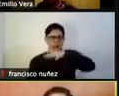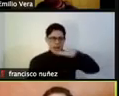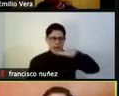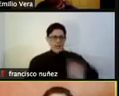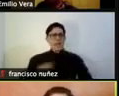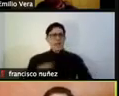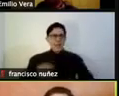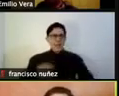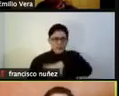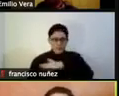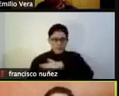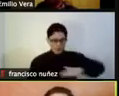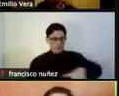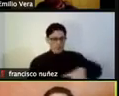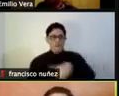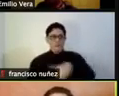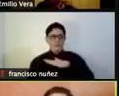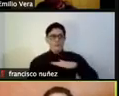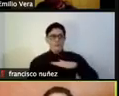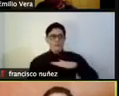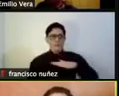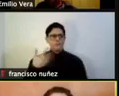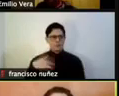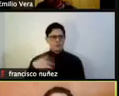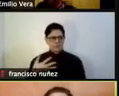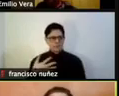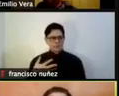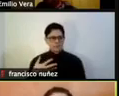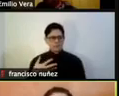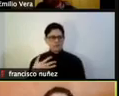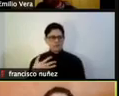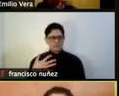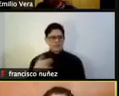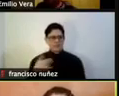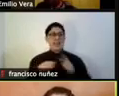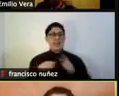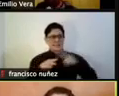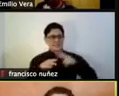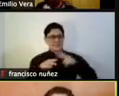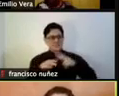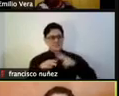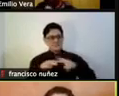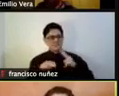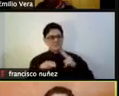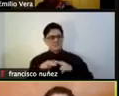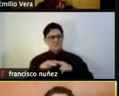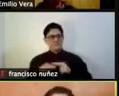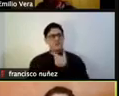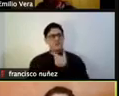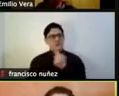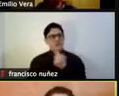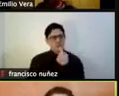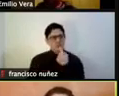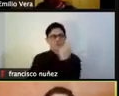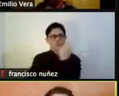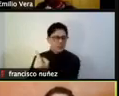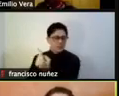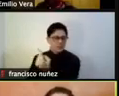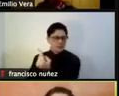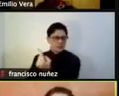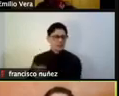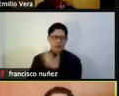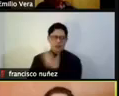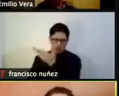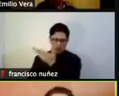realizada o ser ejercida. Entonces le quiero preguntar, profesor, a su juicio, ¿qué desafíos esperan a